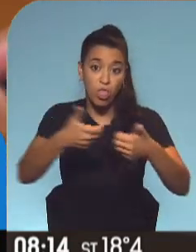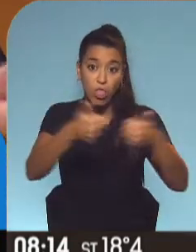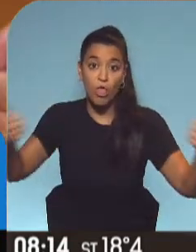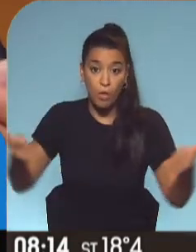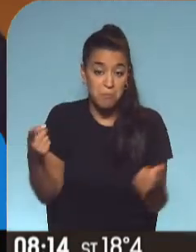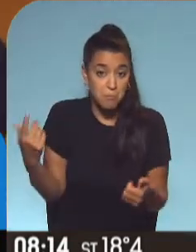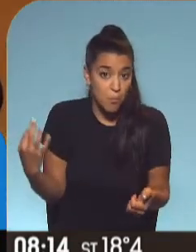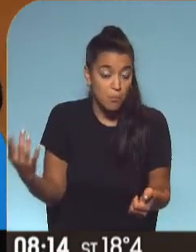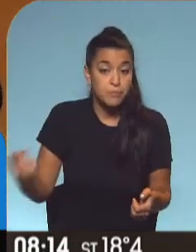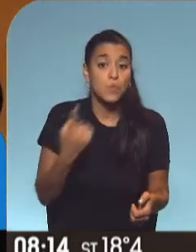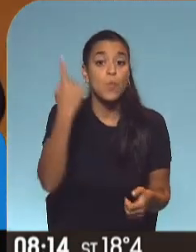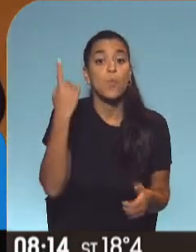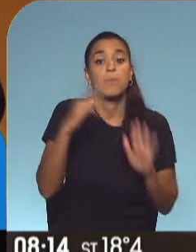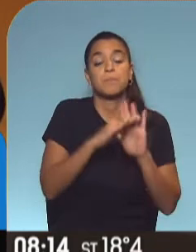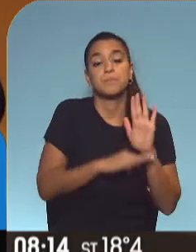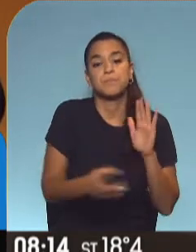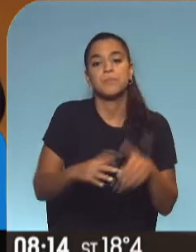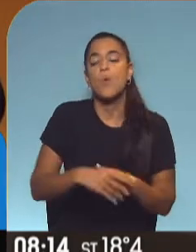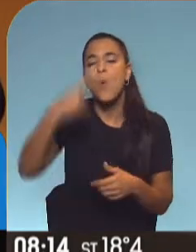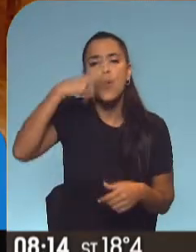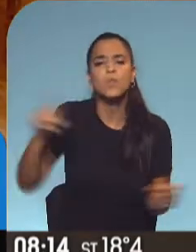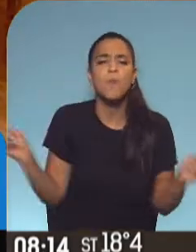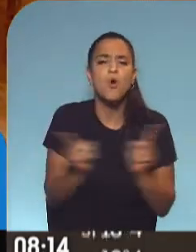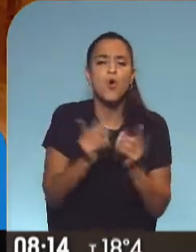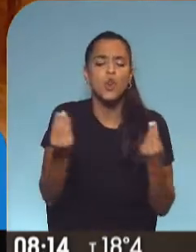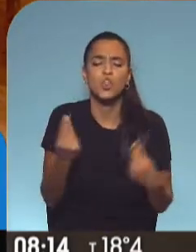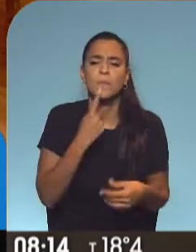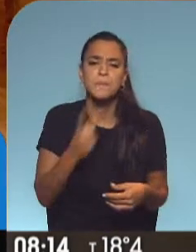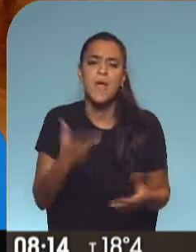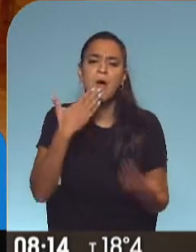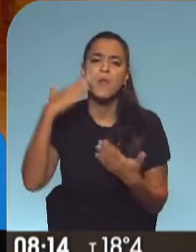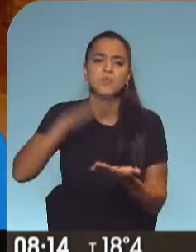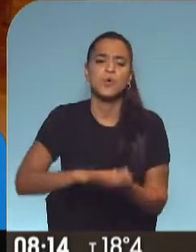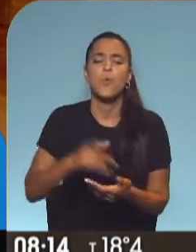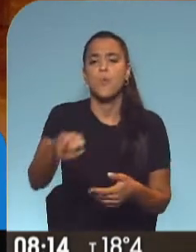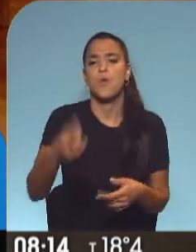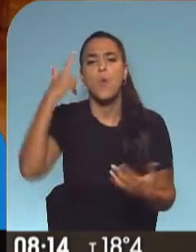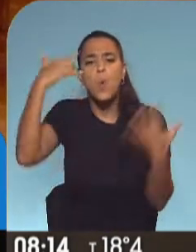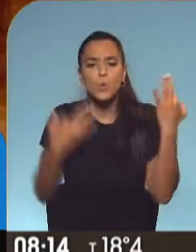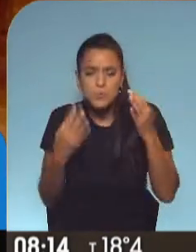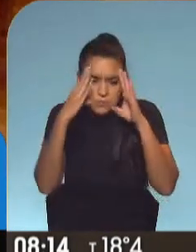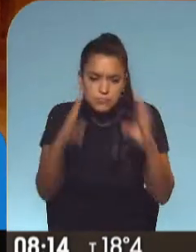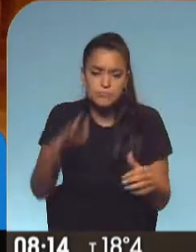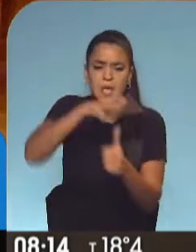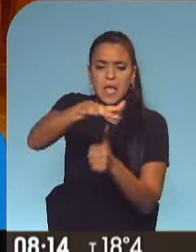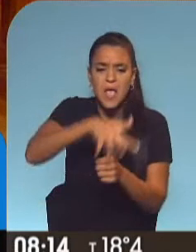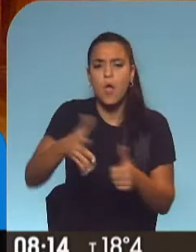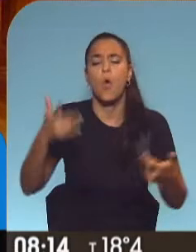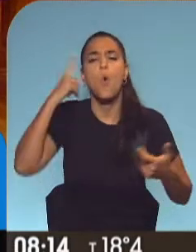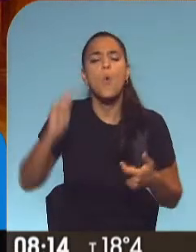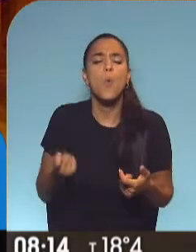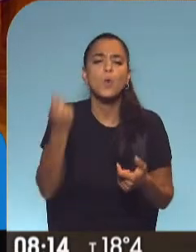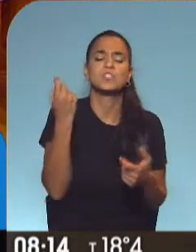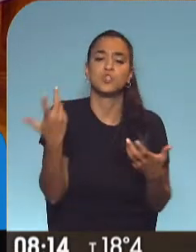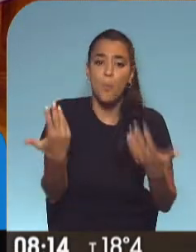las medidas correctas que hay que tomar. Doctor, por último, concretamente, se habla de justicia con perspectiva de género. ¿El juicio por